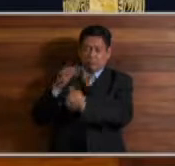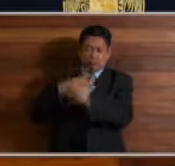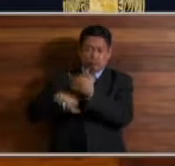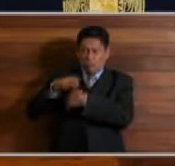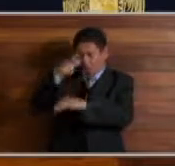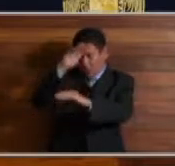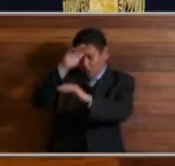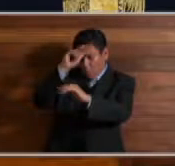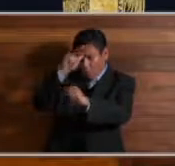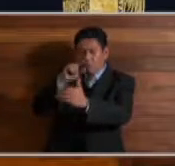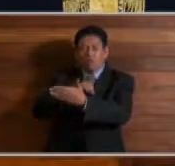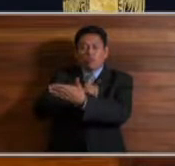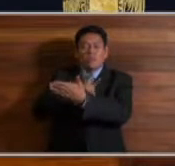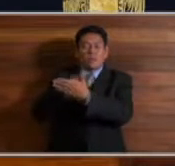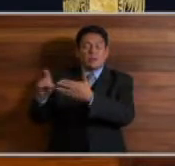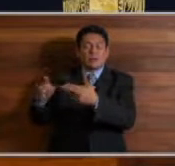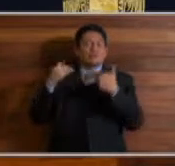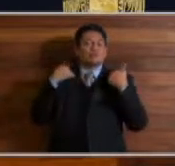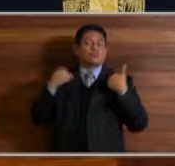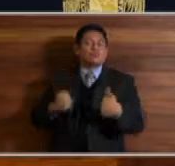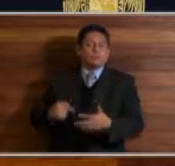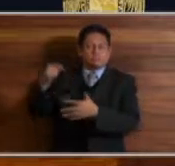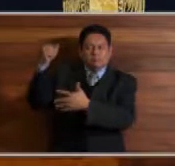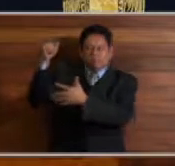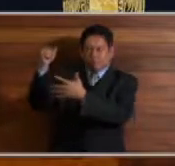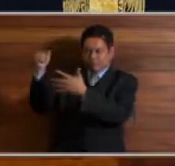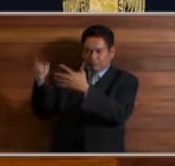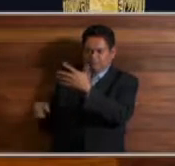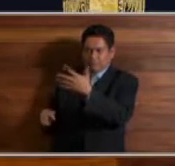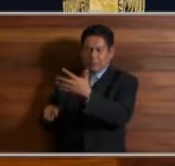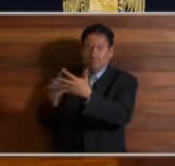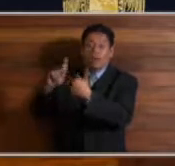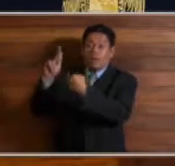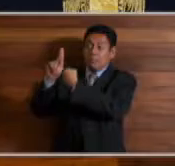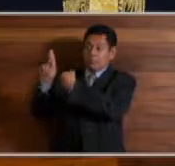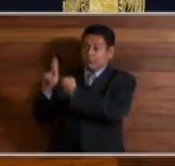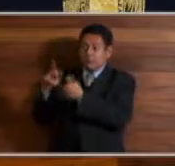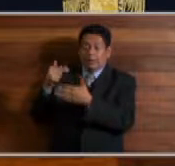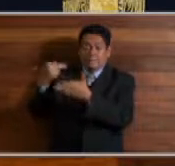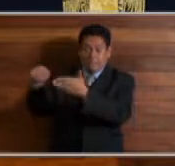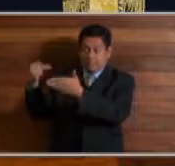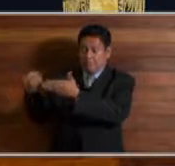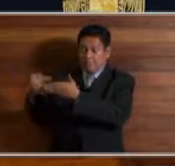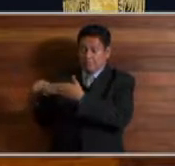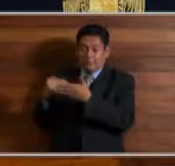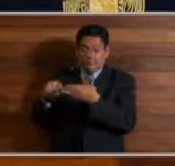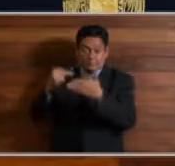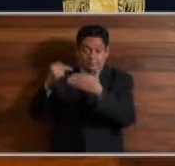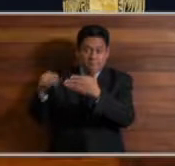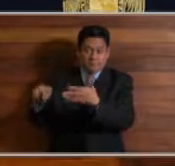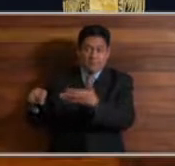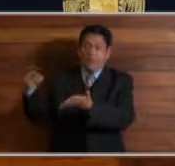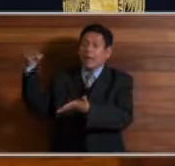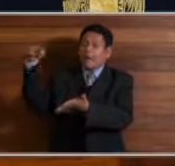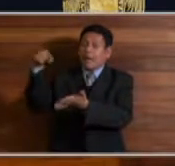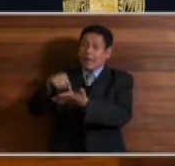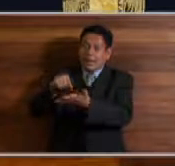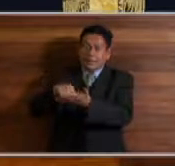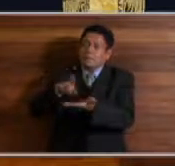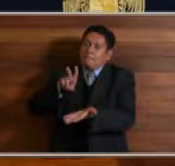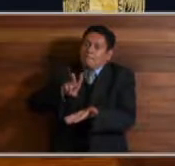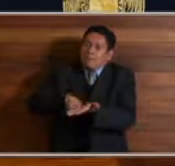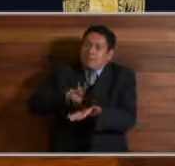el único documento con impacto internacional, el documento internacional que cuentan para